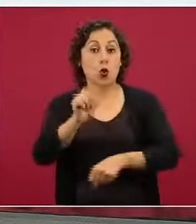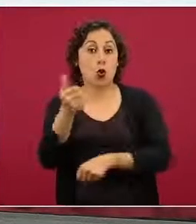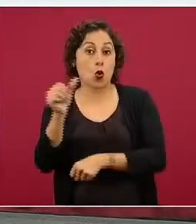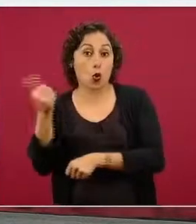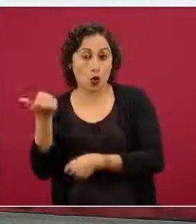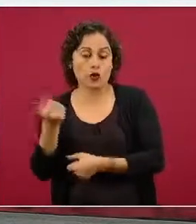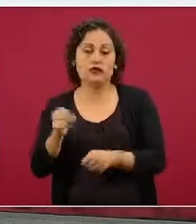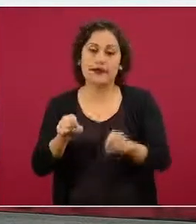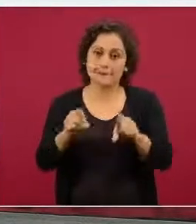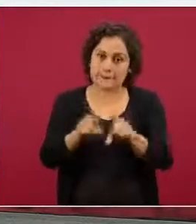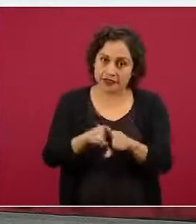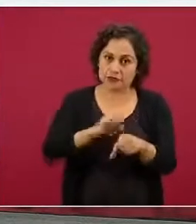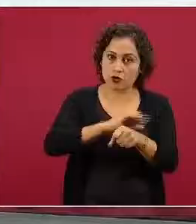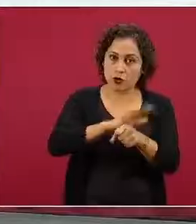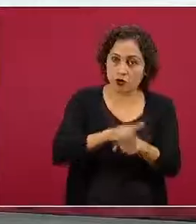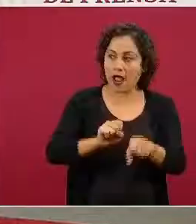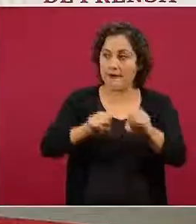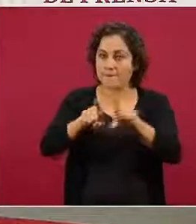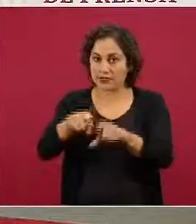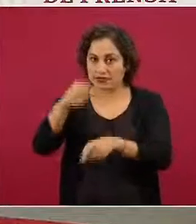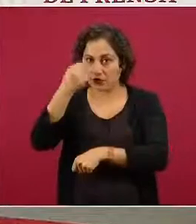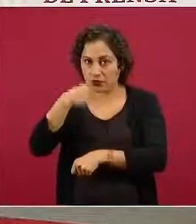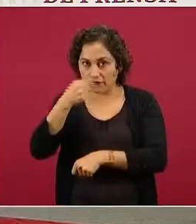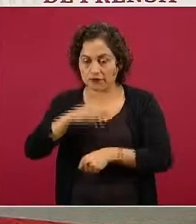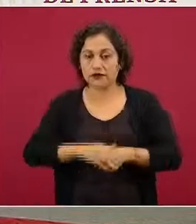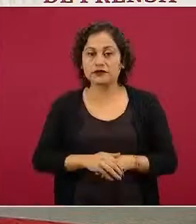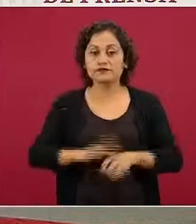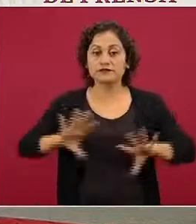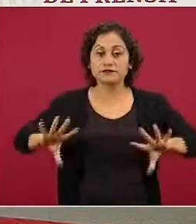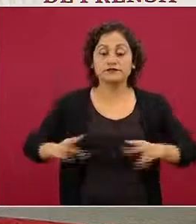incluyendo el de la influenza. Tenemos un total de